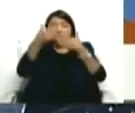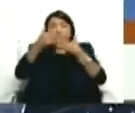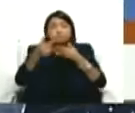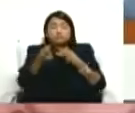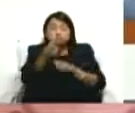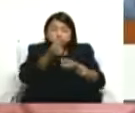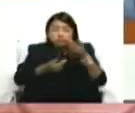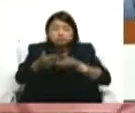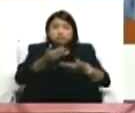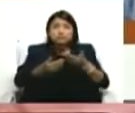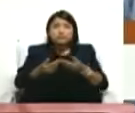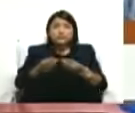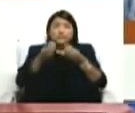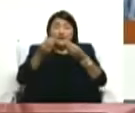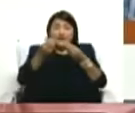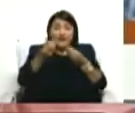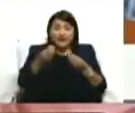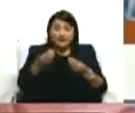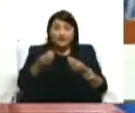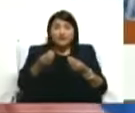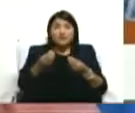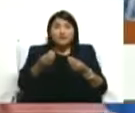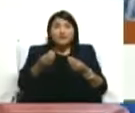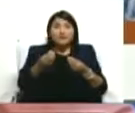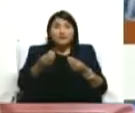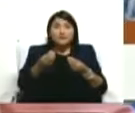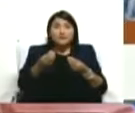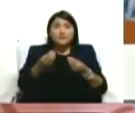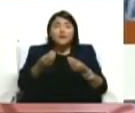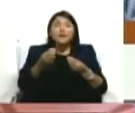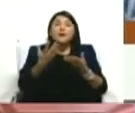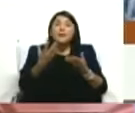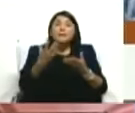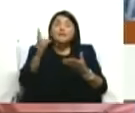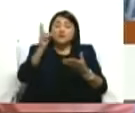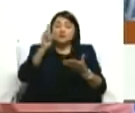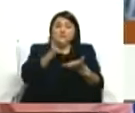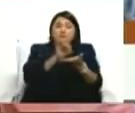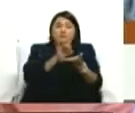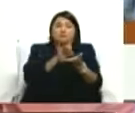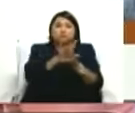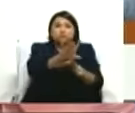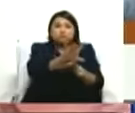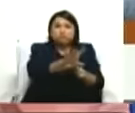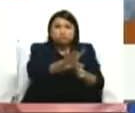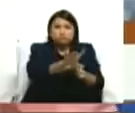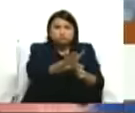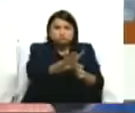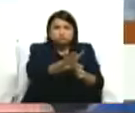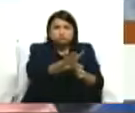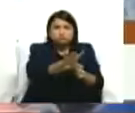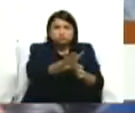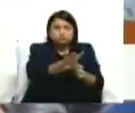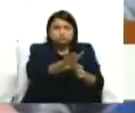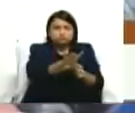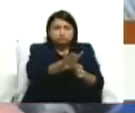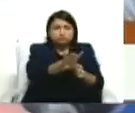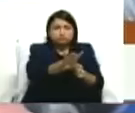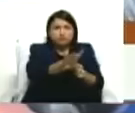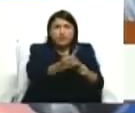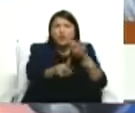ingresos era para recrear la exclusión que reinó en el